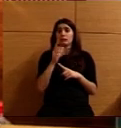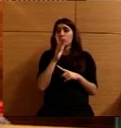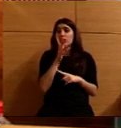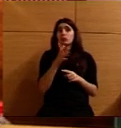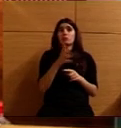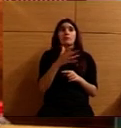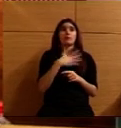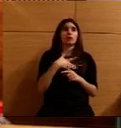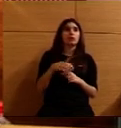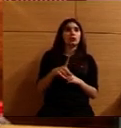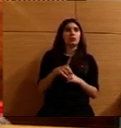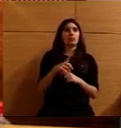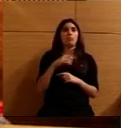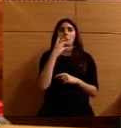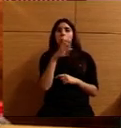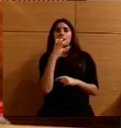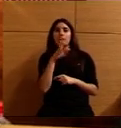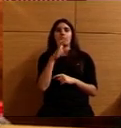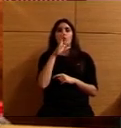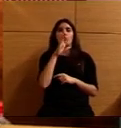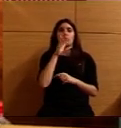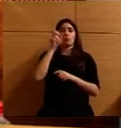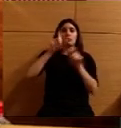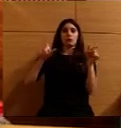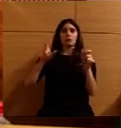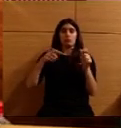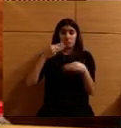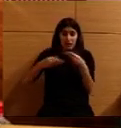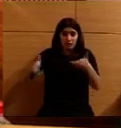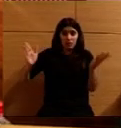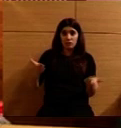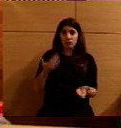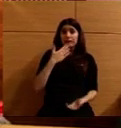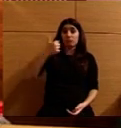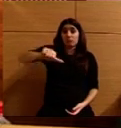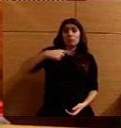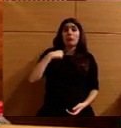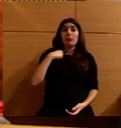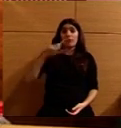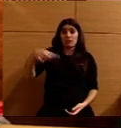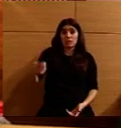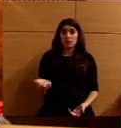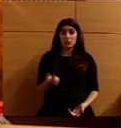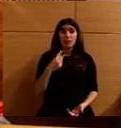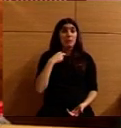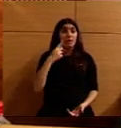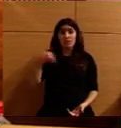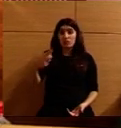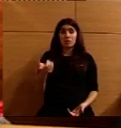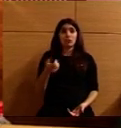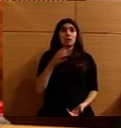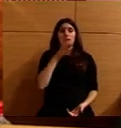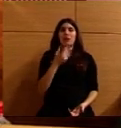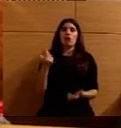no vamos a ir a poner una reclamación. Háganlo, si es que lo van a perder. Lo van a perder, pero